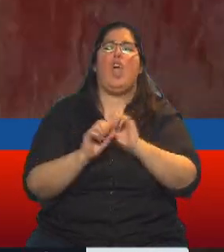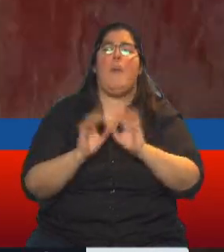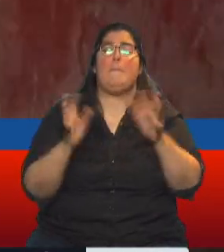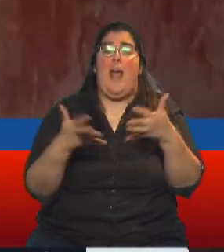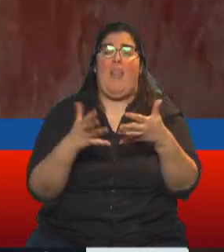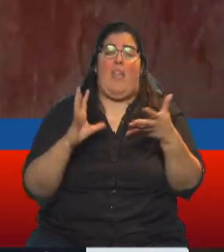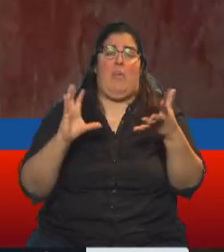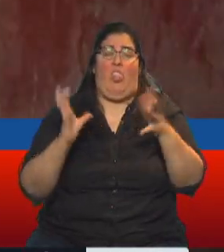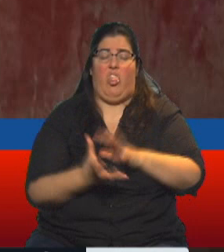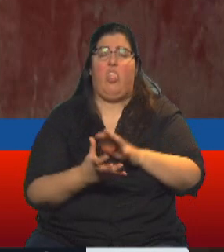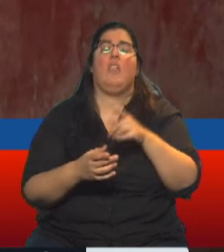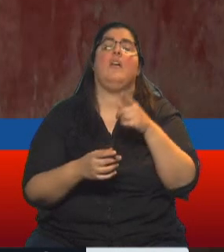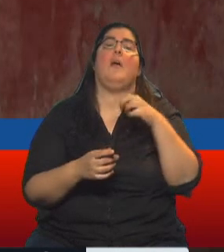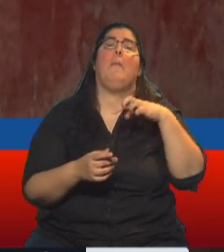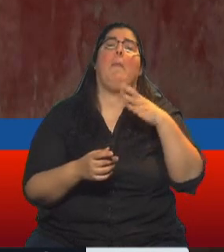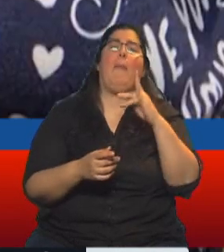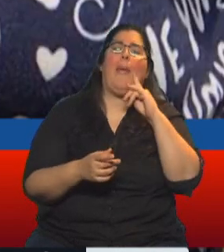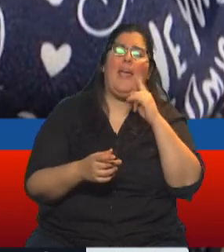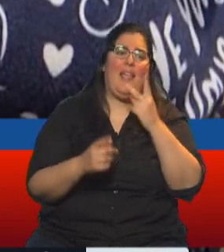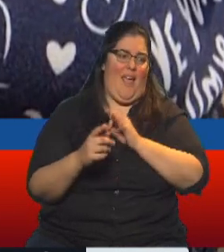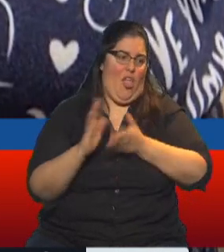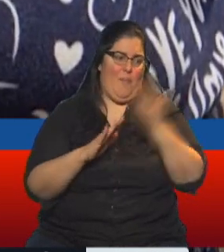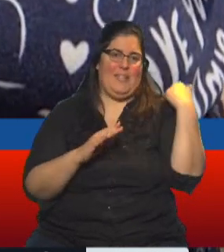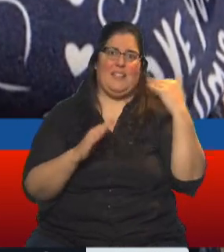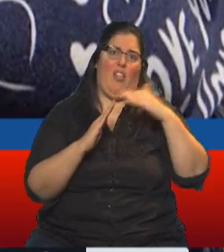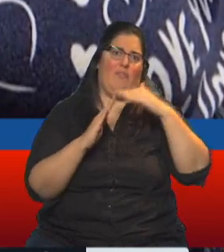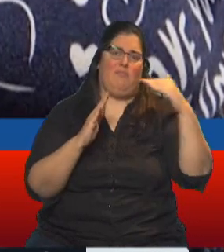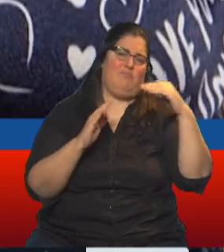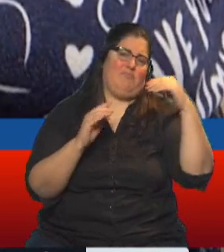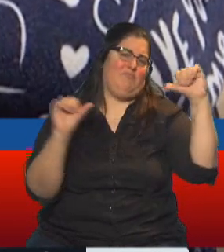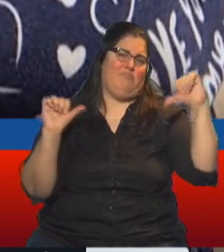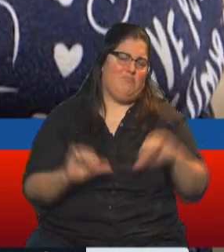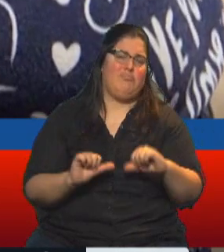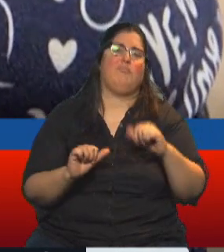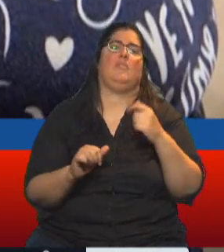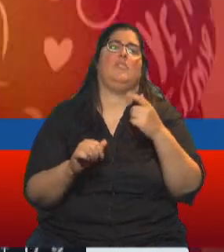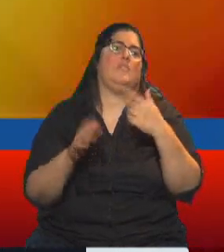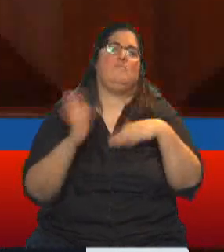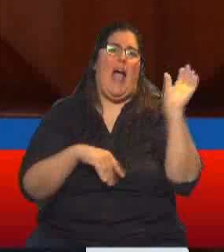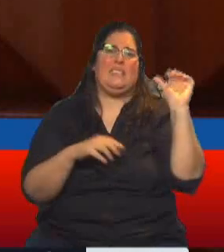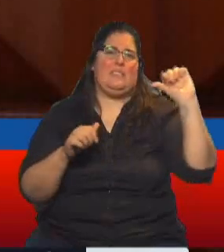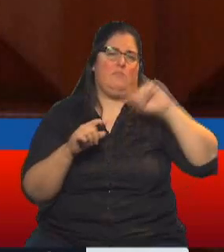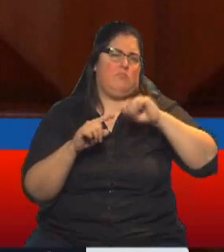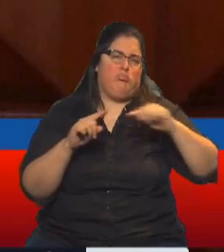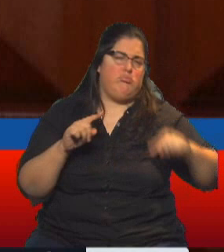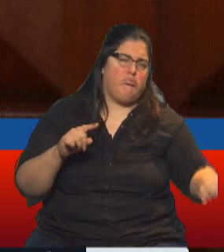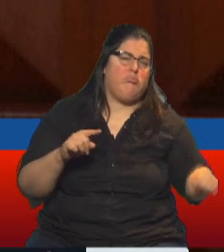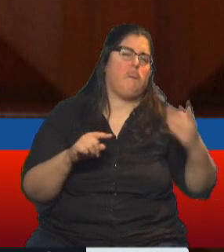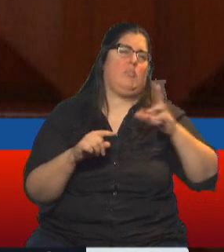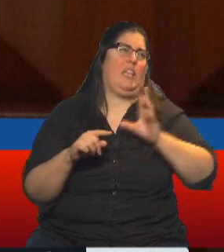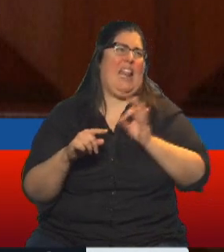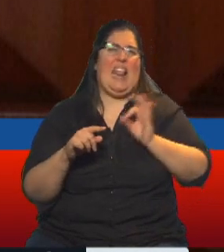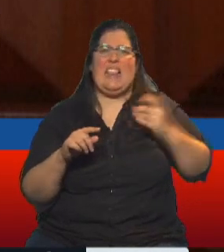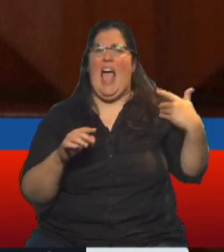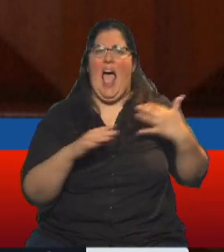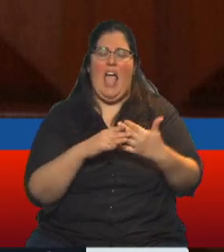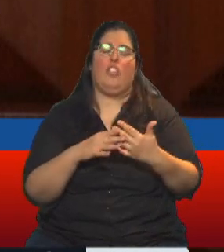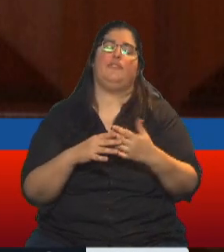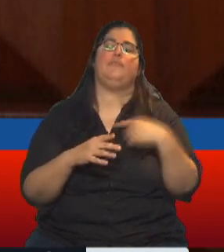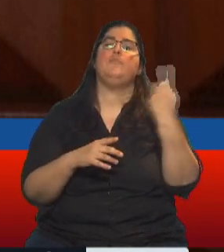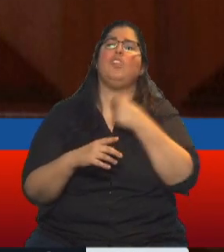del 11% del PBI en 2020, la mayor de los últimos 30 años. Queremos que la economía